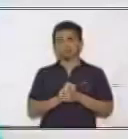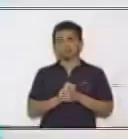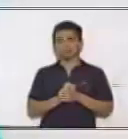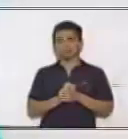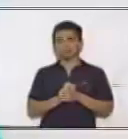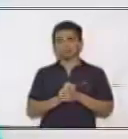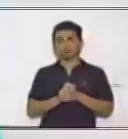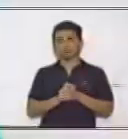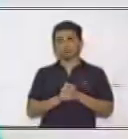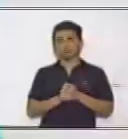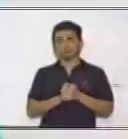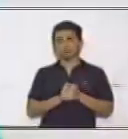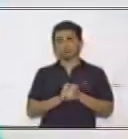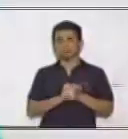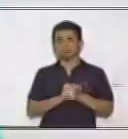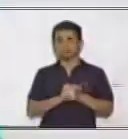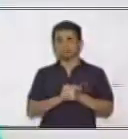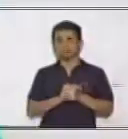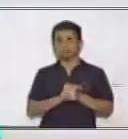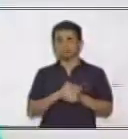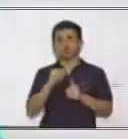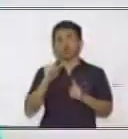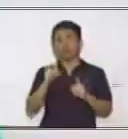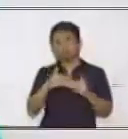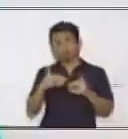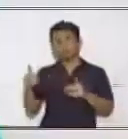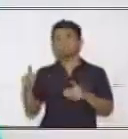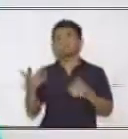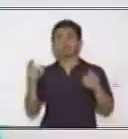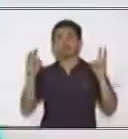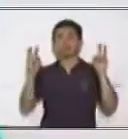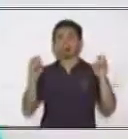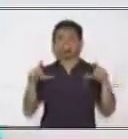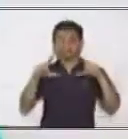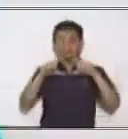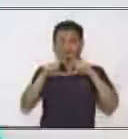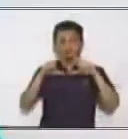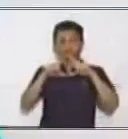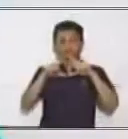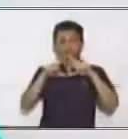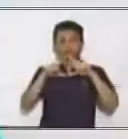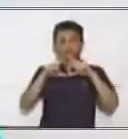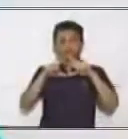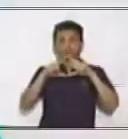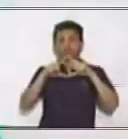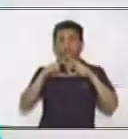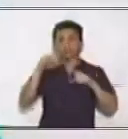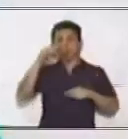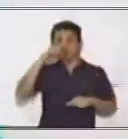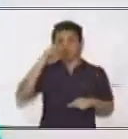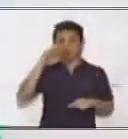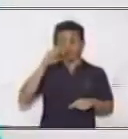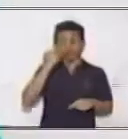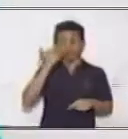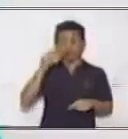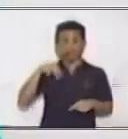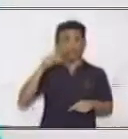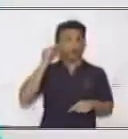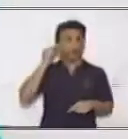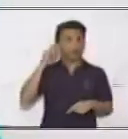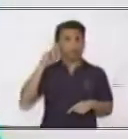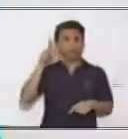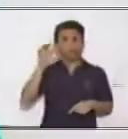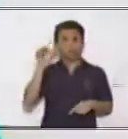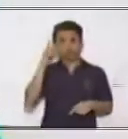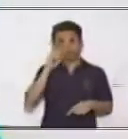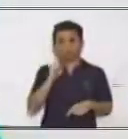Bueno, hoy continuamos hablando de los triángulos. ¿Se recuerdan que esta parte de la matemática se llama